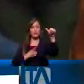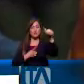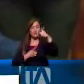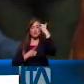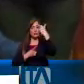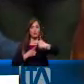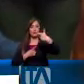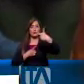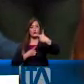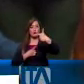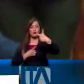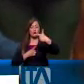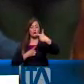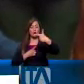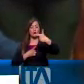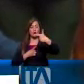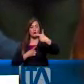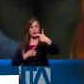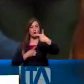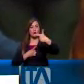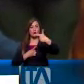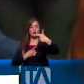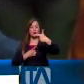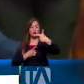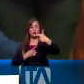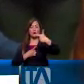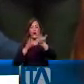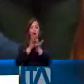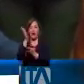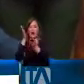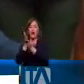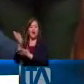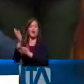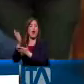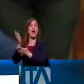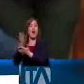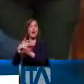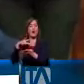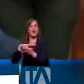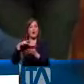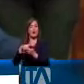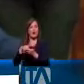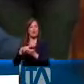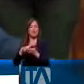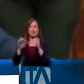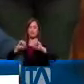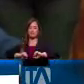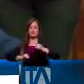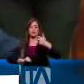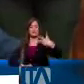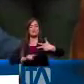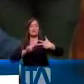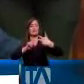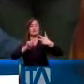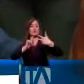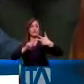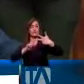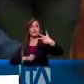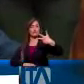Segundo, ampliar la oferta académica. Y tercero,